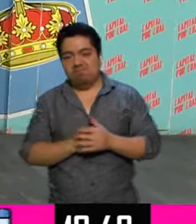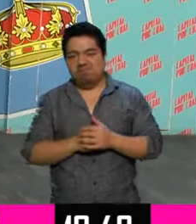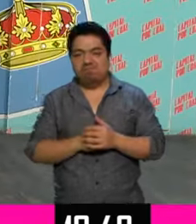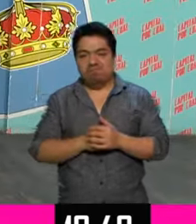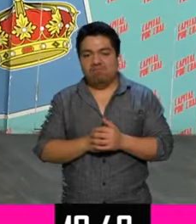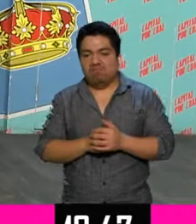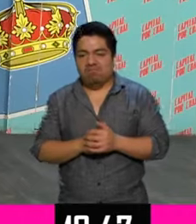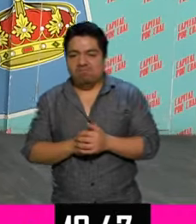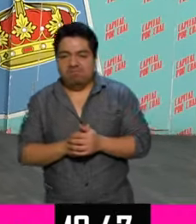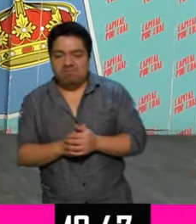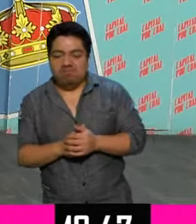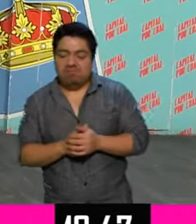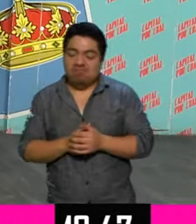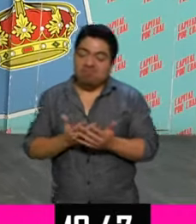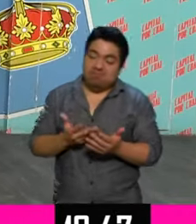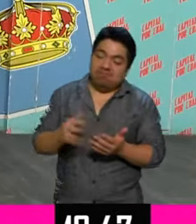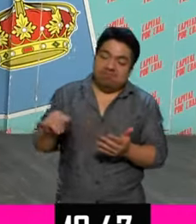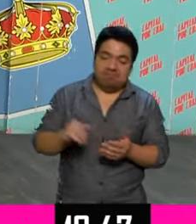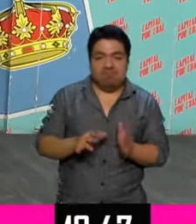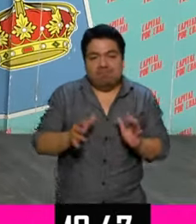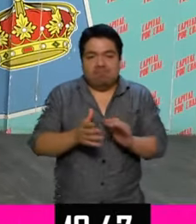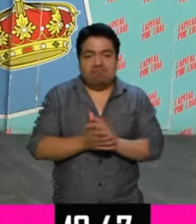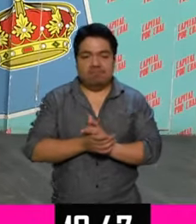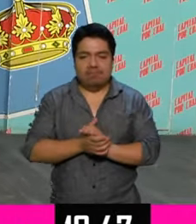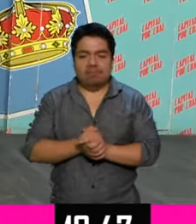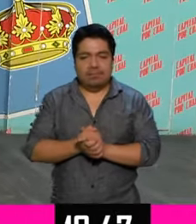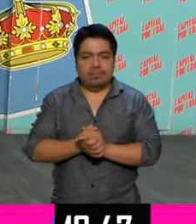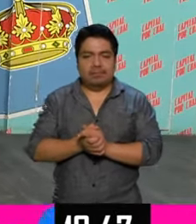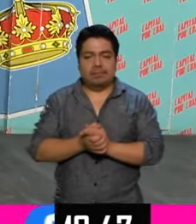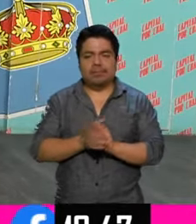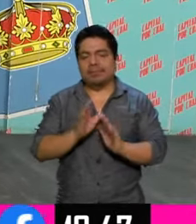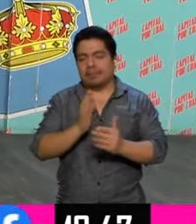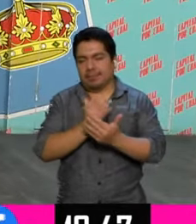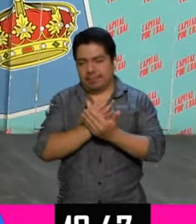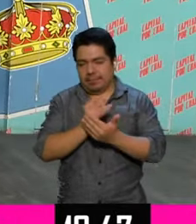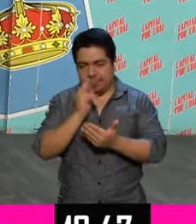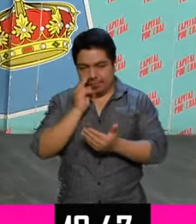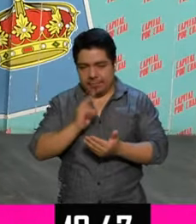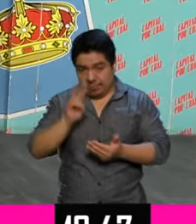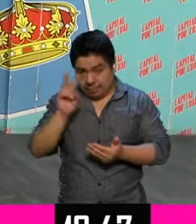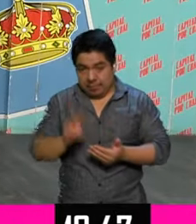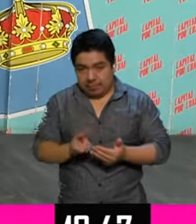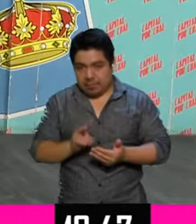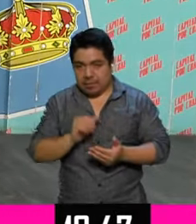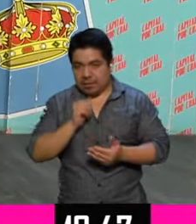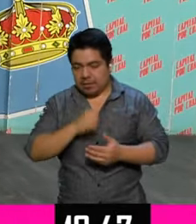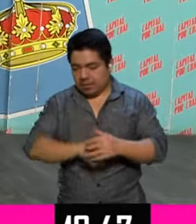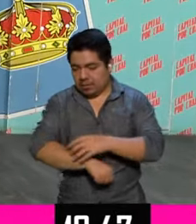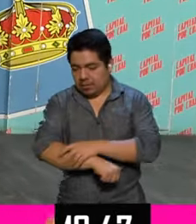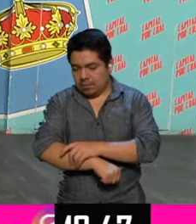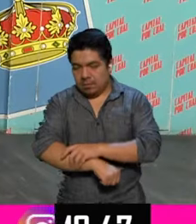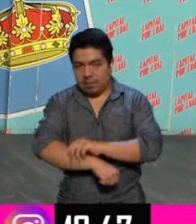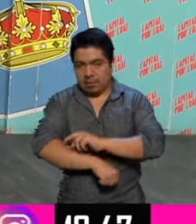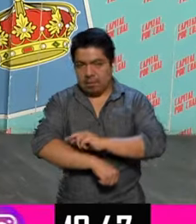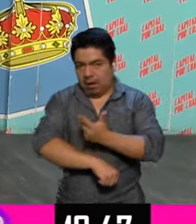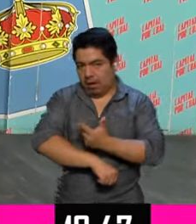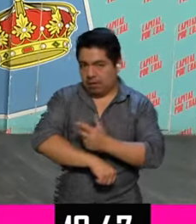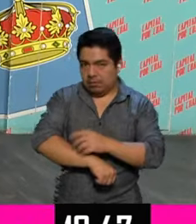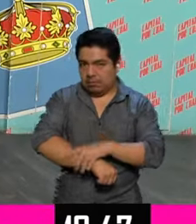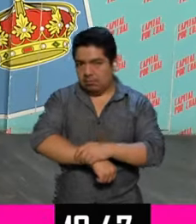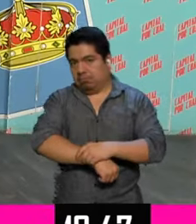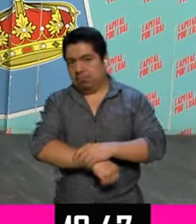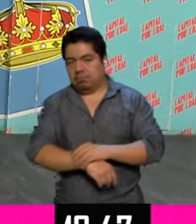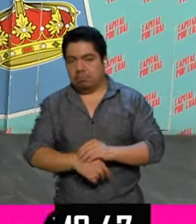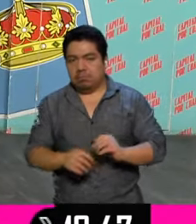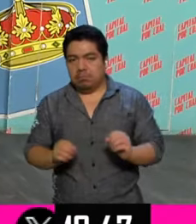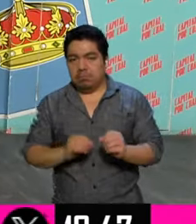Ándele, así a raíz, dice. Ay, sí, qué bole. Oiga, sí, y no, a ver, la neta, nunca les han roto un hueso, te has sufrido algo. ¿Qué